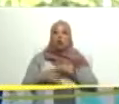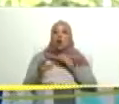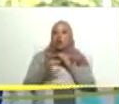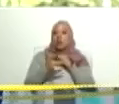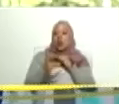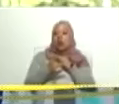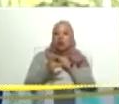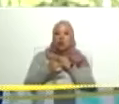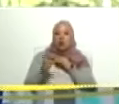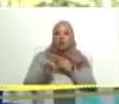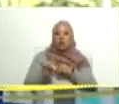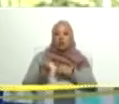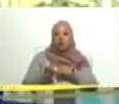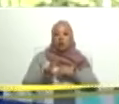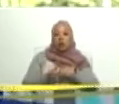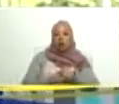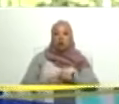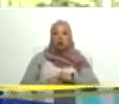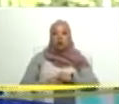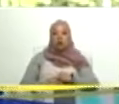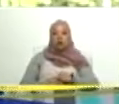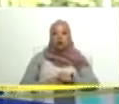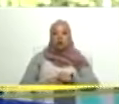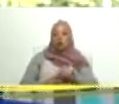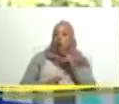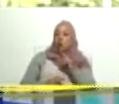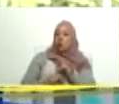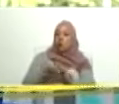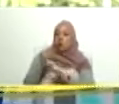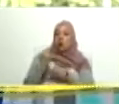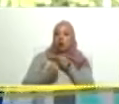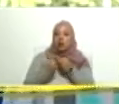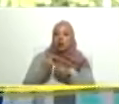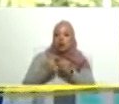país, a construir patria.